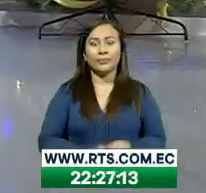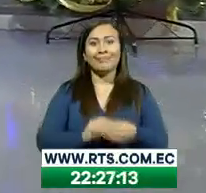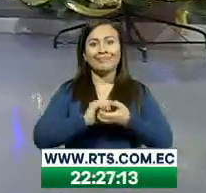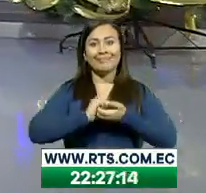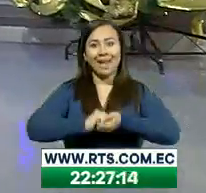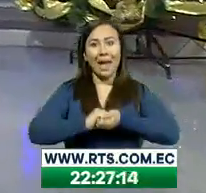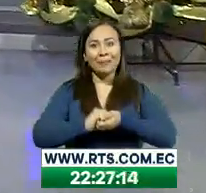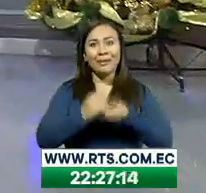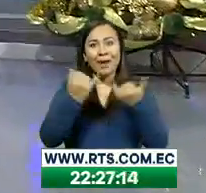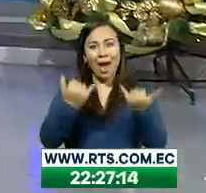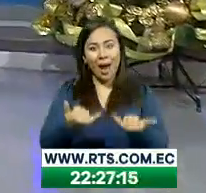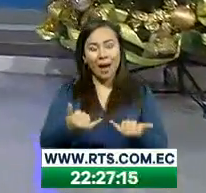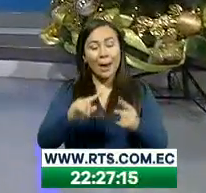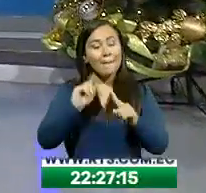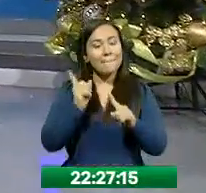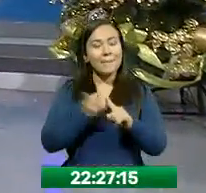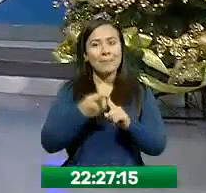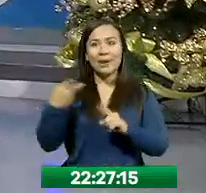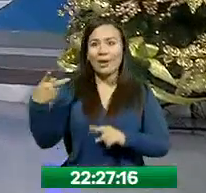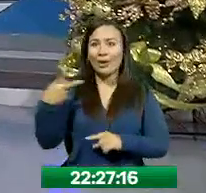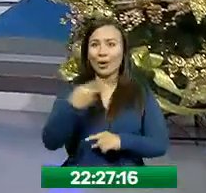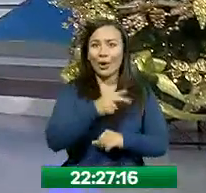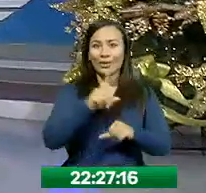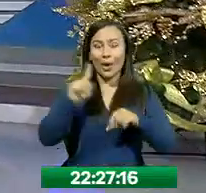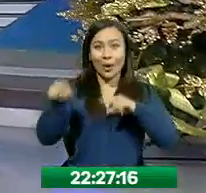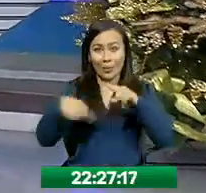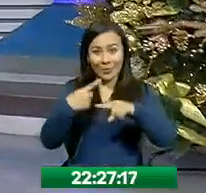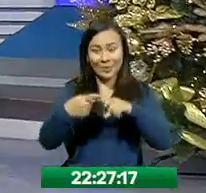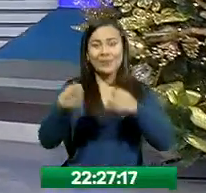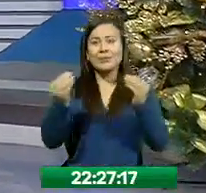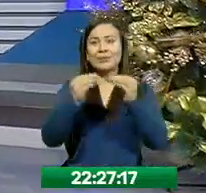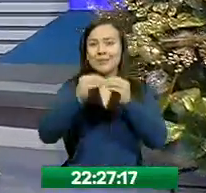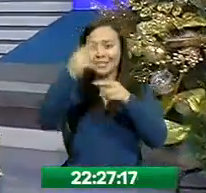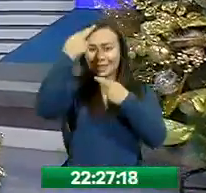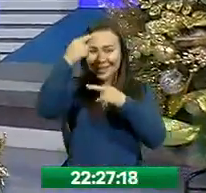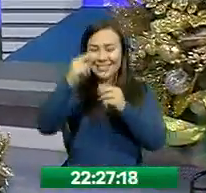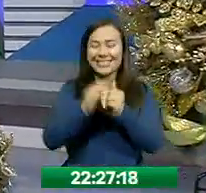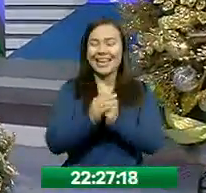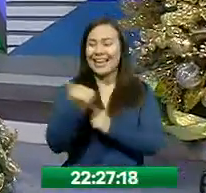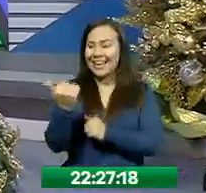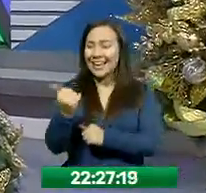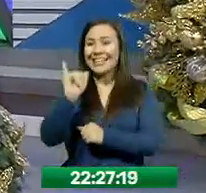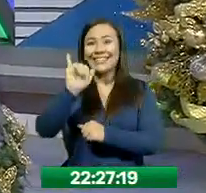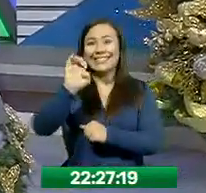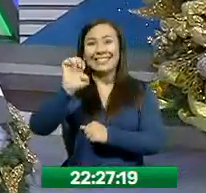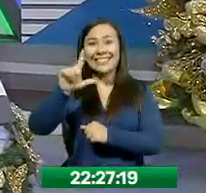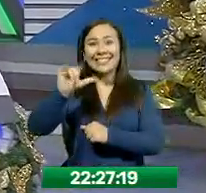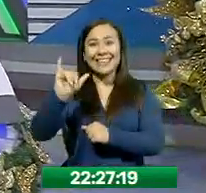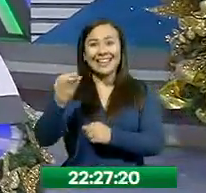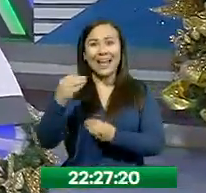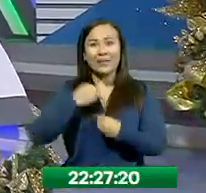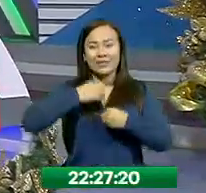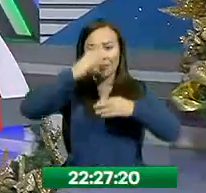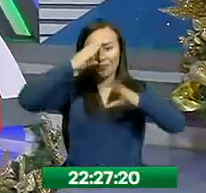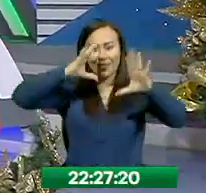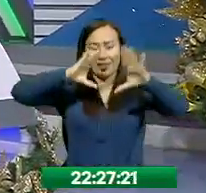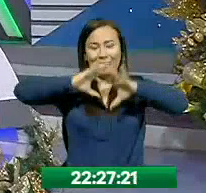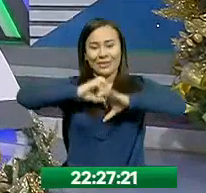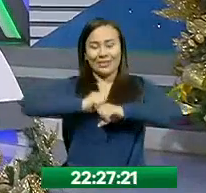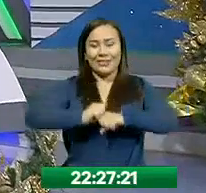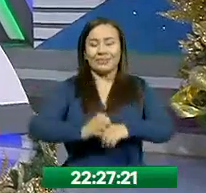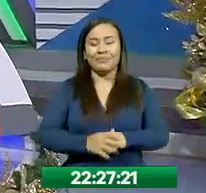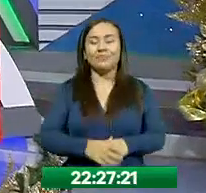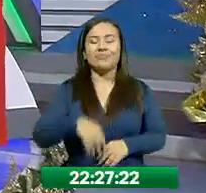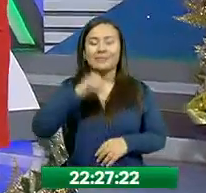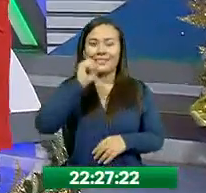Amigos, es momento de la primera pausa para regresar nuestro segmento Primera Fila con Yesly Bustamante. Yesly, buenas noches, bienvenida. Ana,